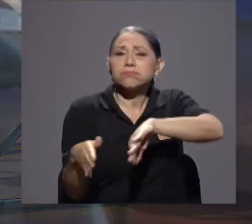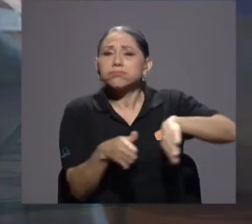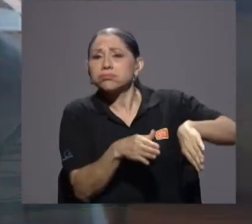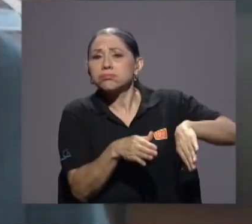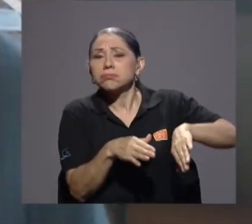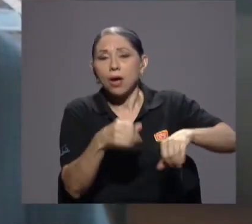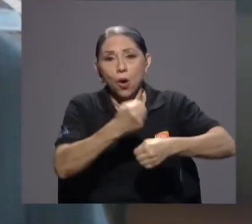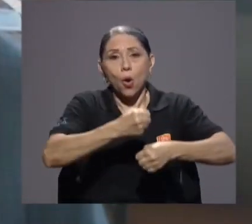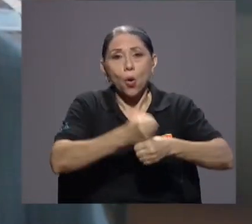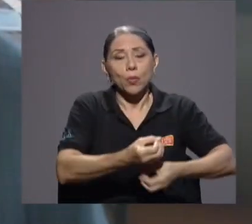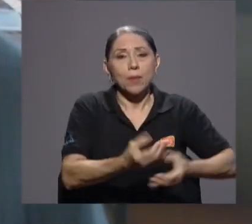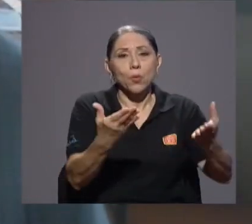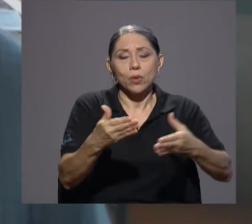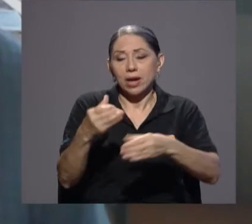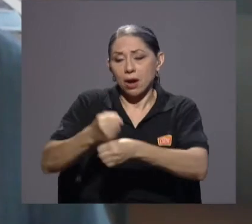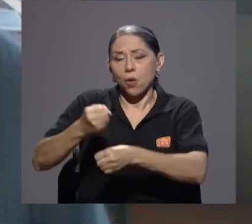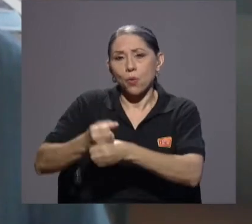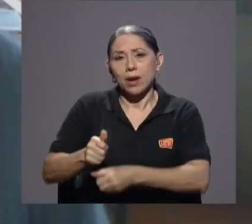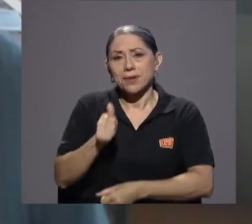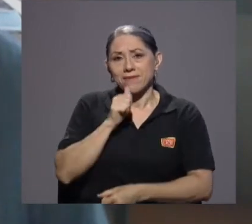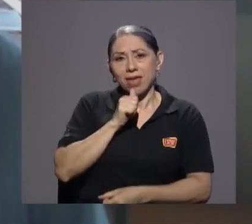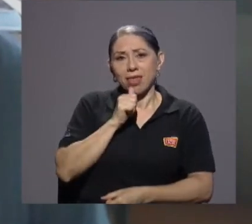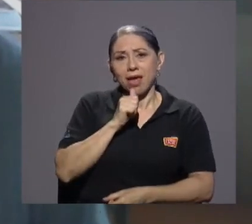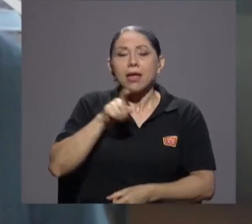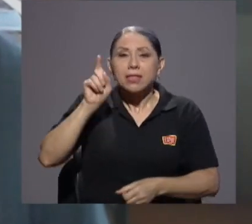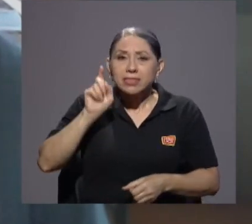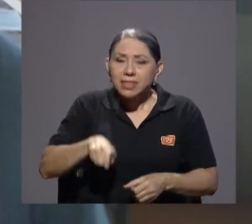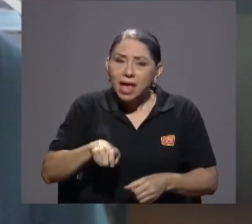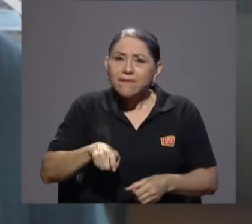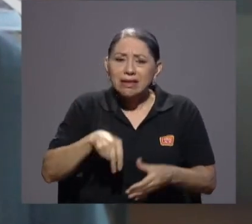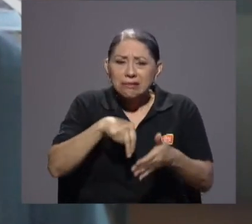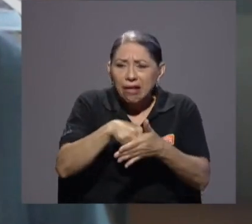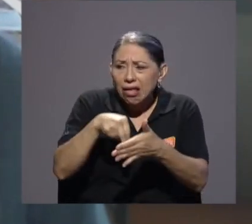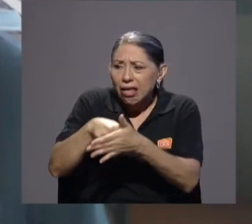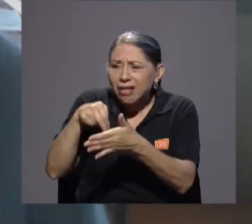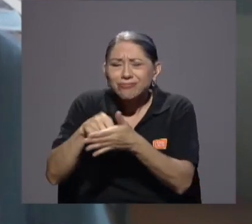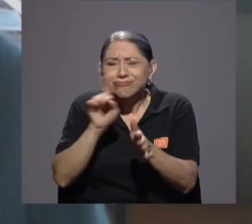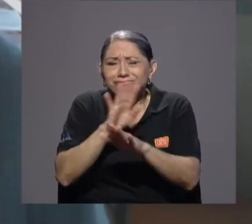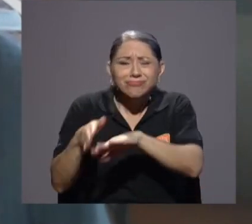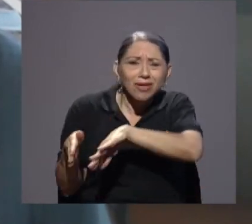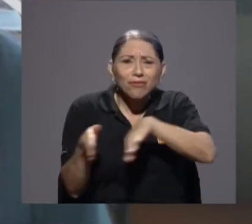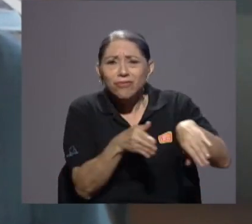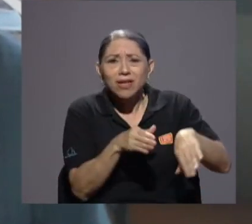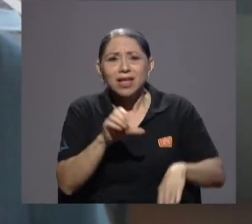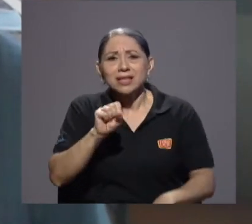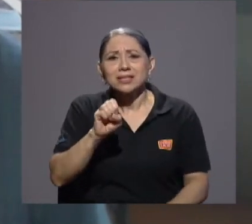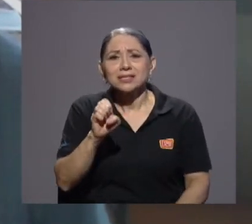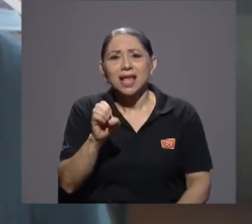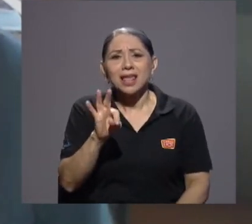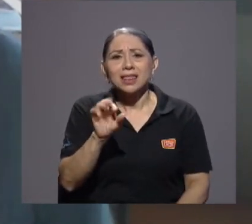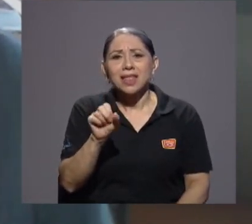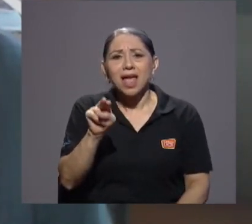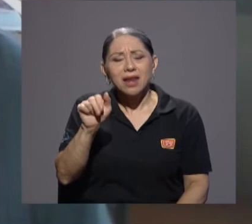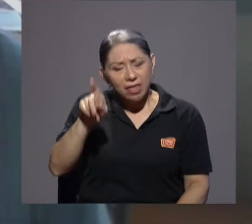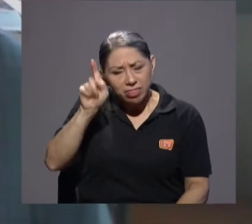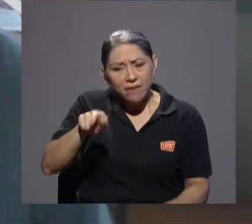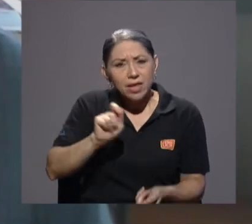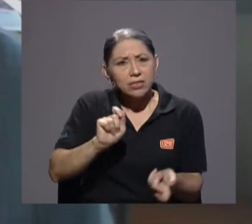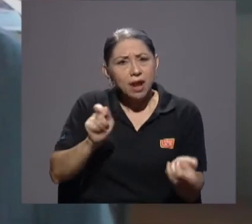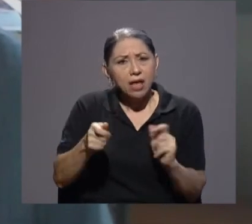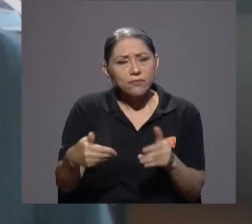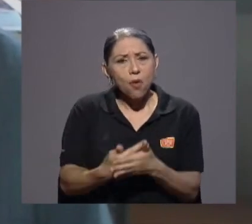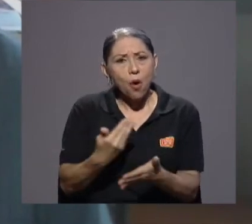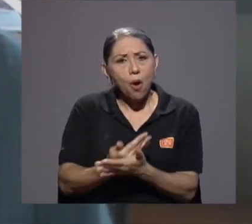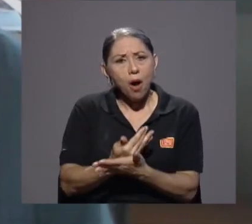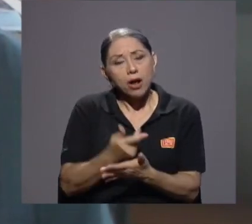obra privada. De manera que tenemos que impulsar una verdadera transformación en SETENA, por supuesto que